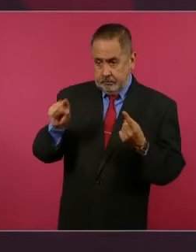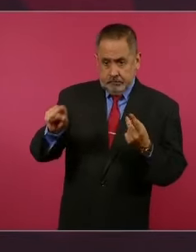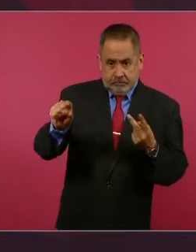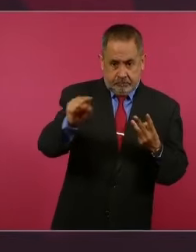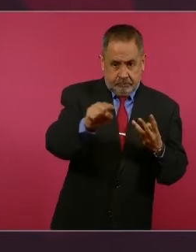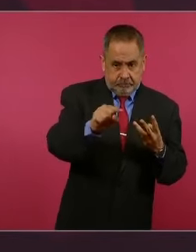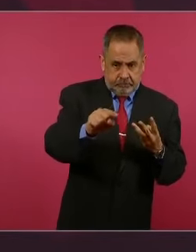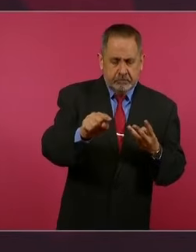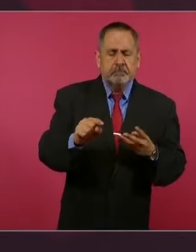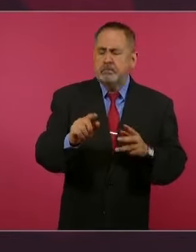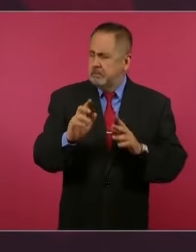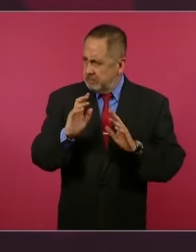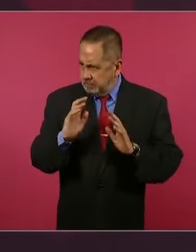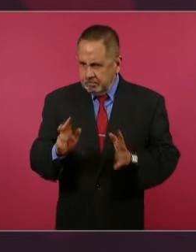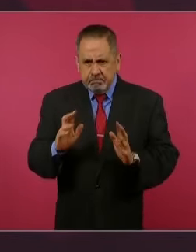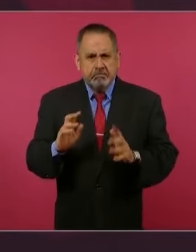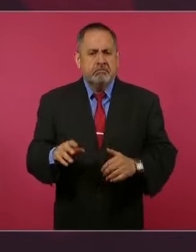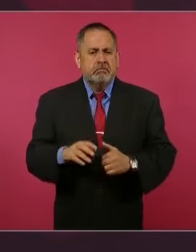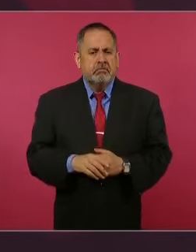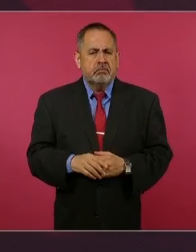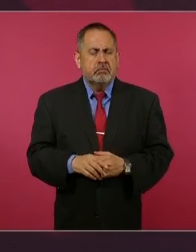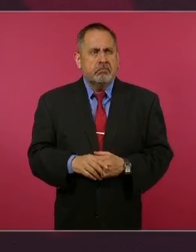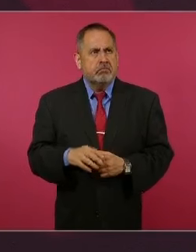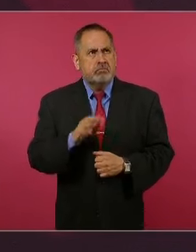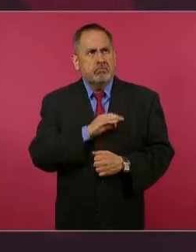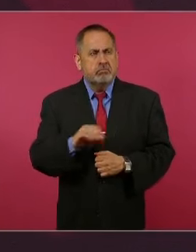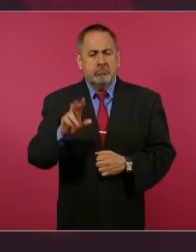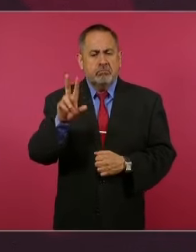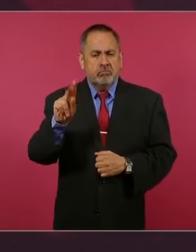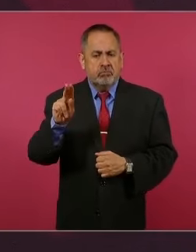Ya en un